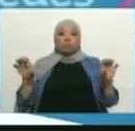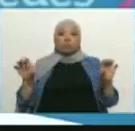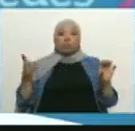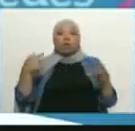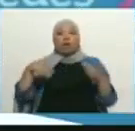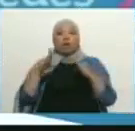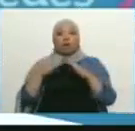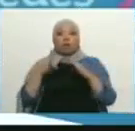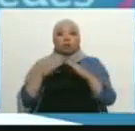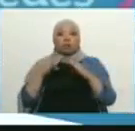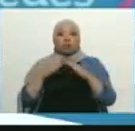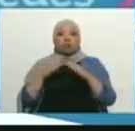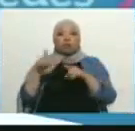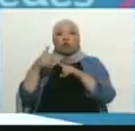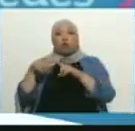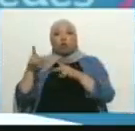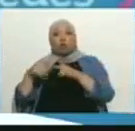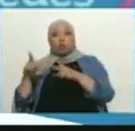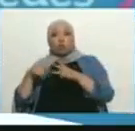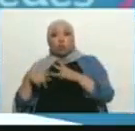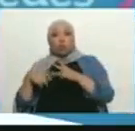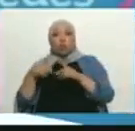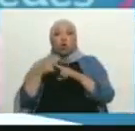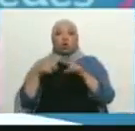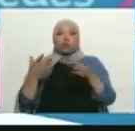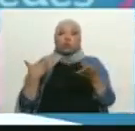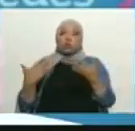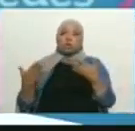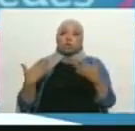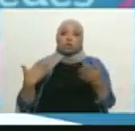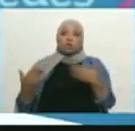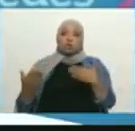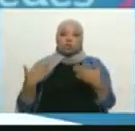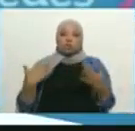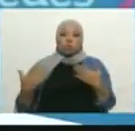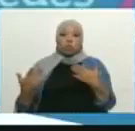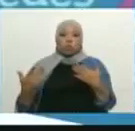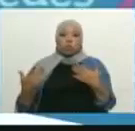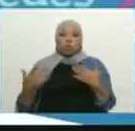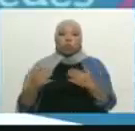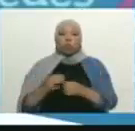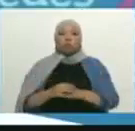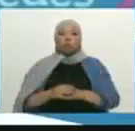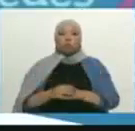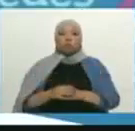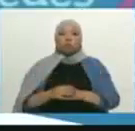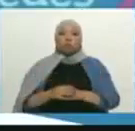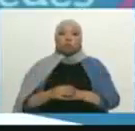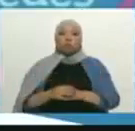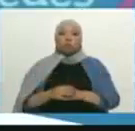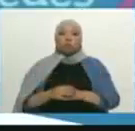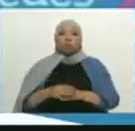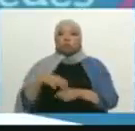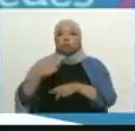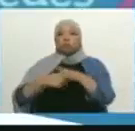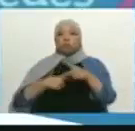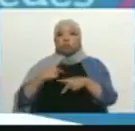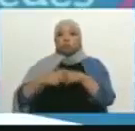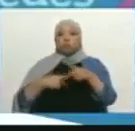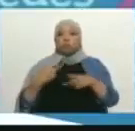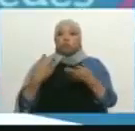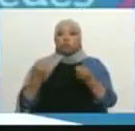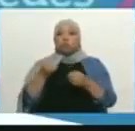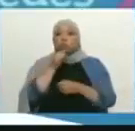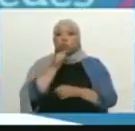en vivienda, entre otras cosas. Otro servicio que CITGO daba, bueno, CITGO produce muchos